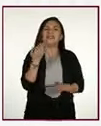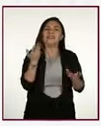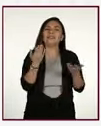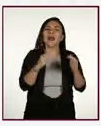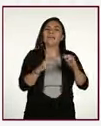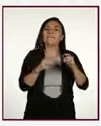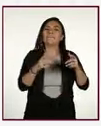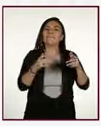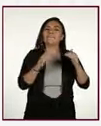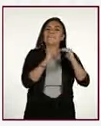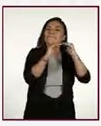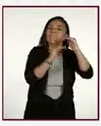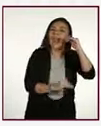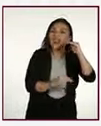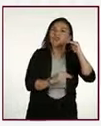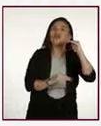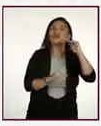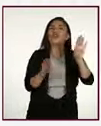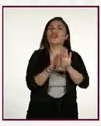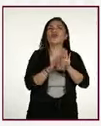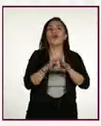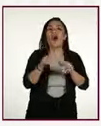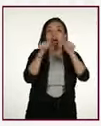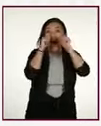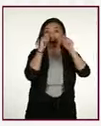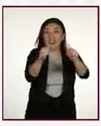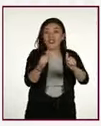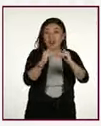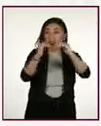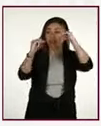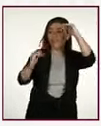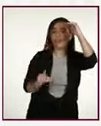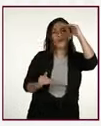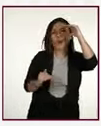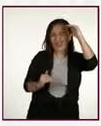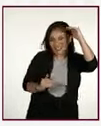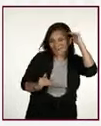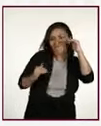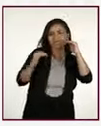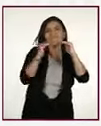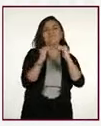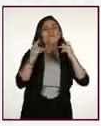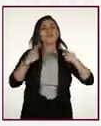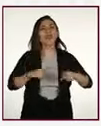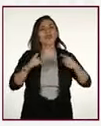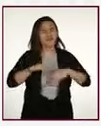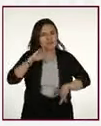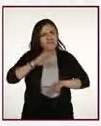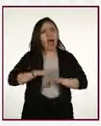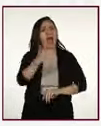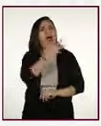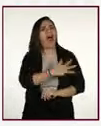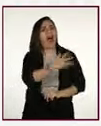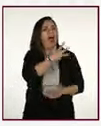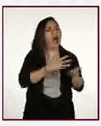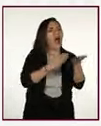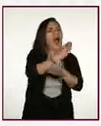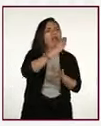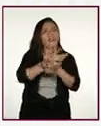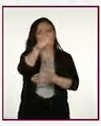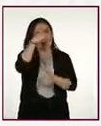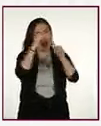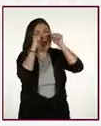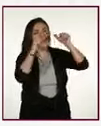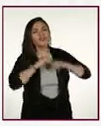disminuir las brechas de atención y hacer que las personas tengan mayor acceso a los servicios de salud y